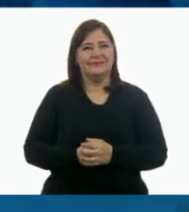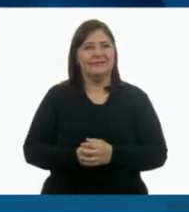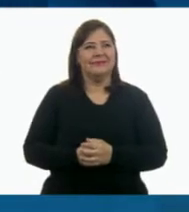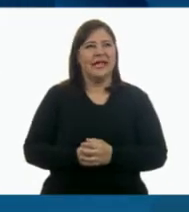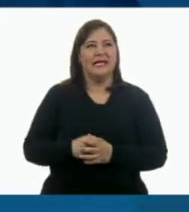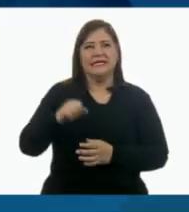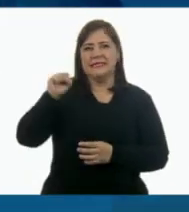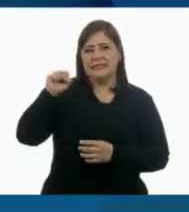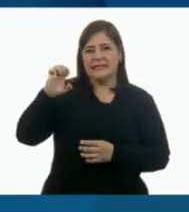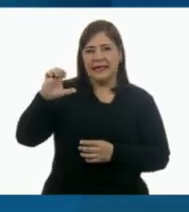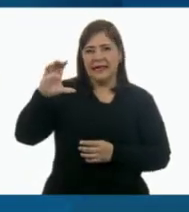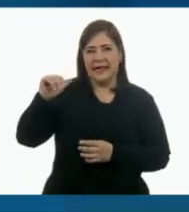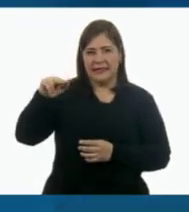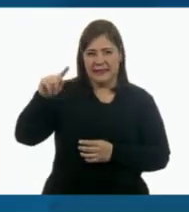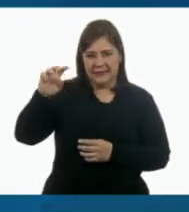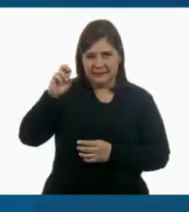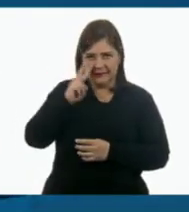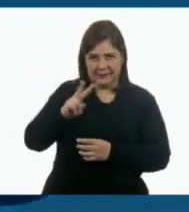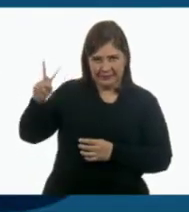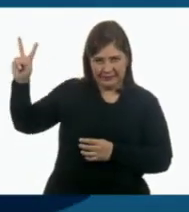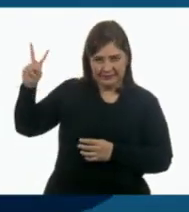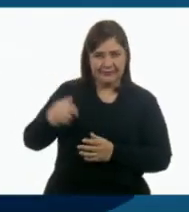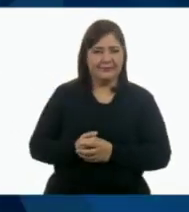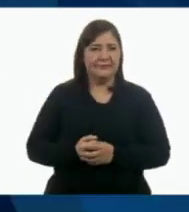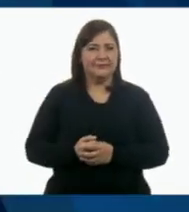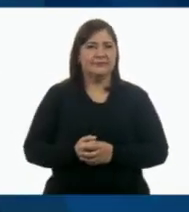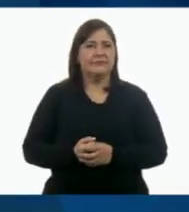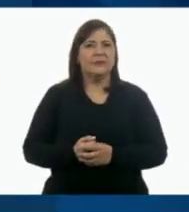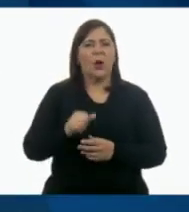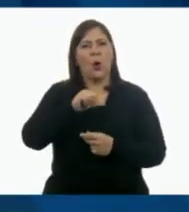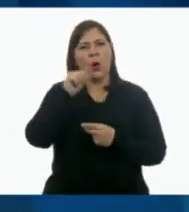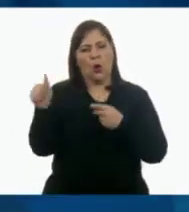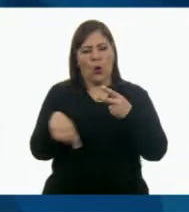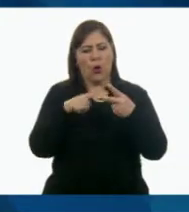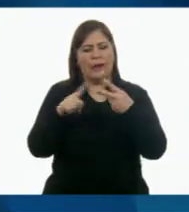Secantes, muy bien. Y una más.